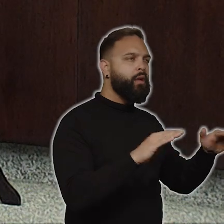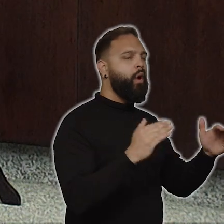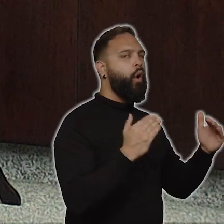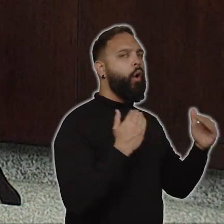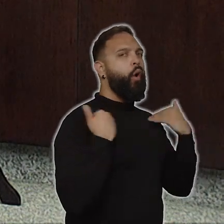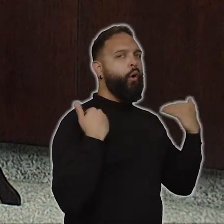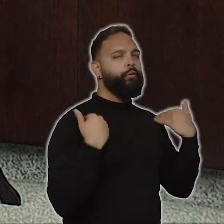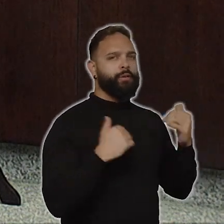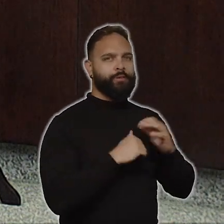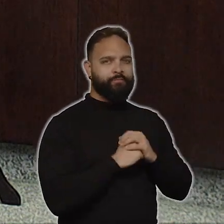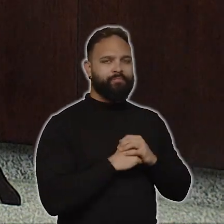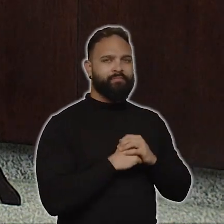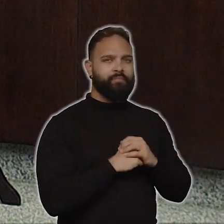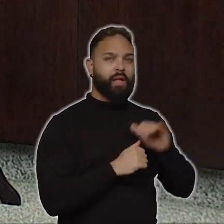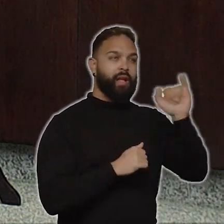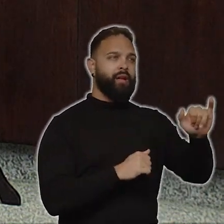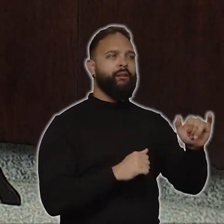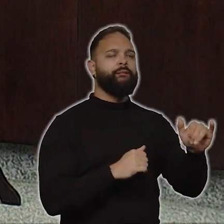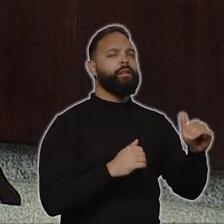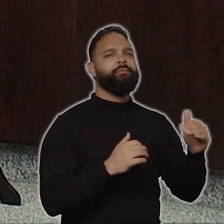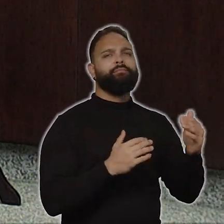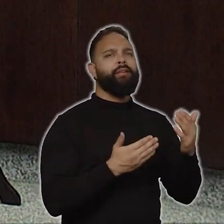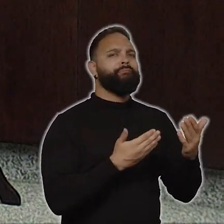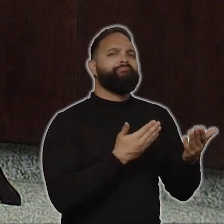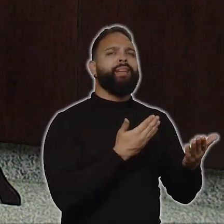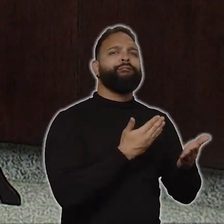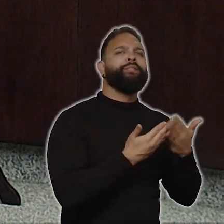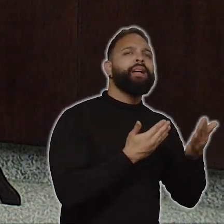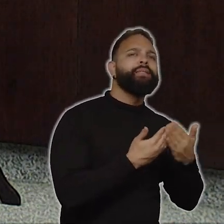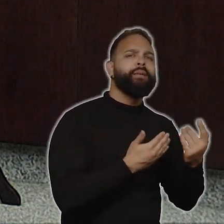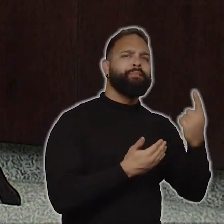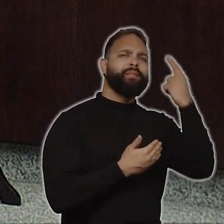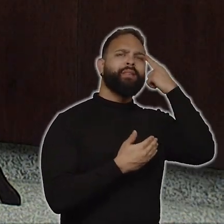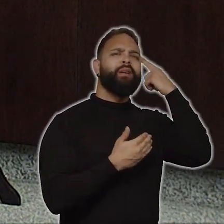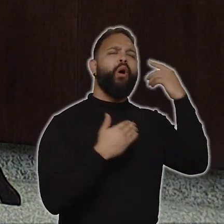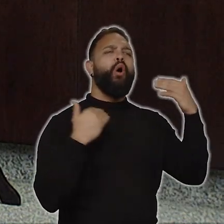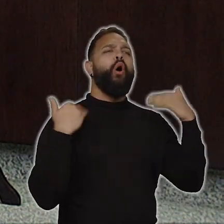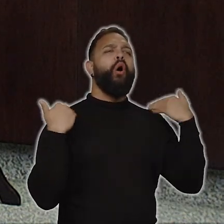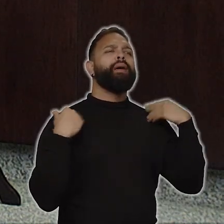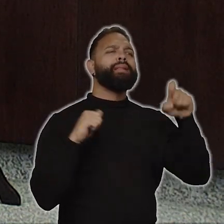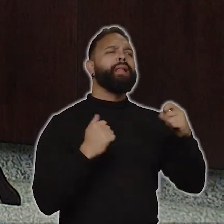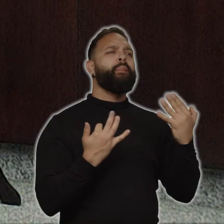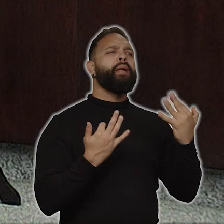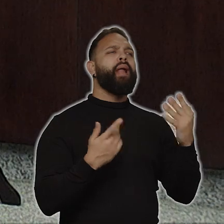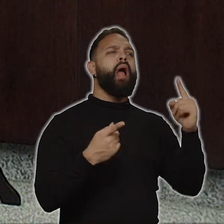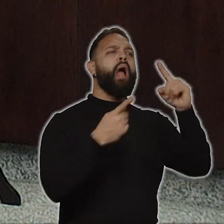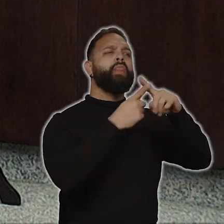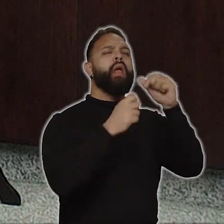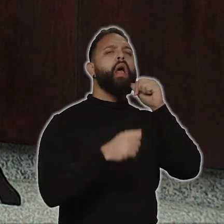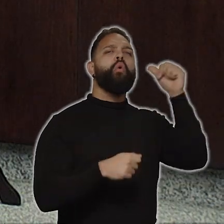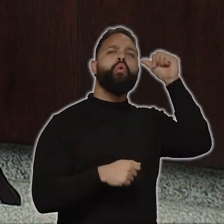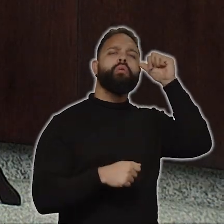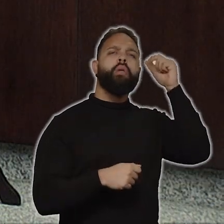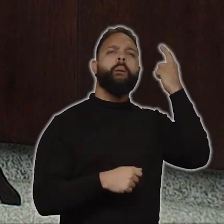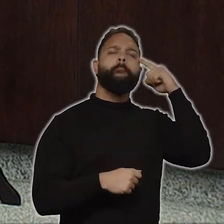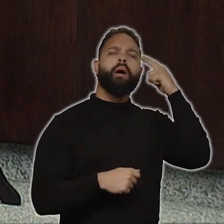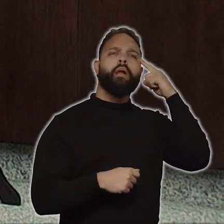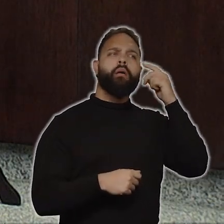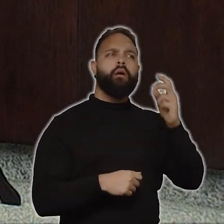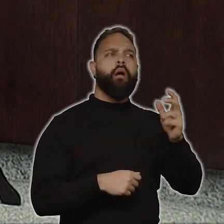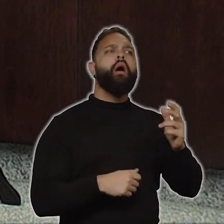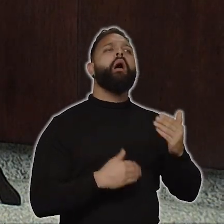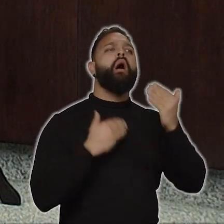jóvenes. Es fácil caer en la creencia de que la juventud debe esperar a ser adulta para